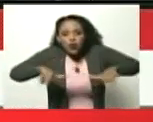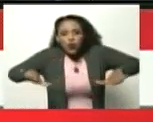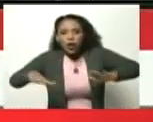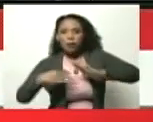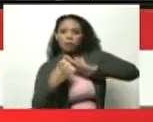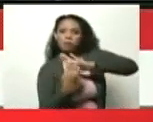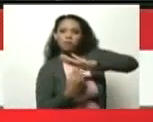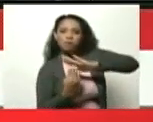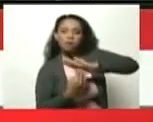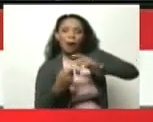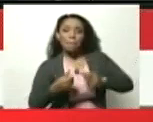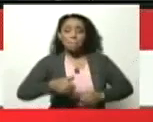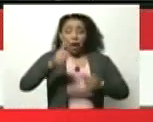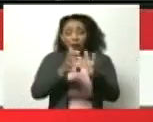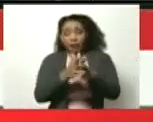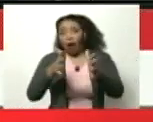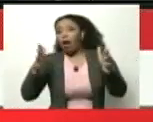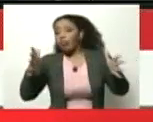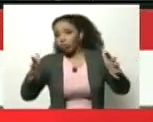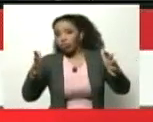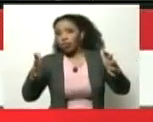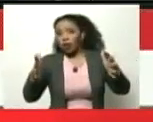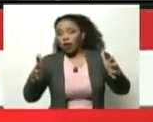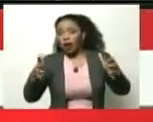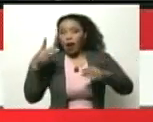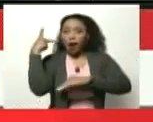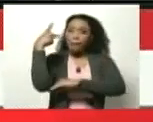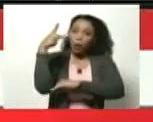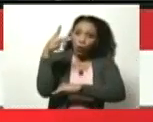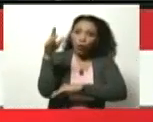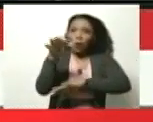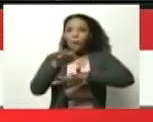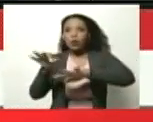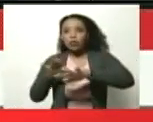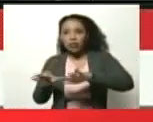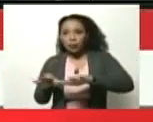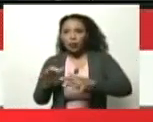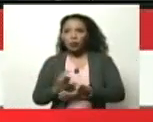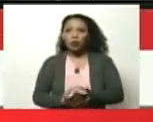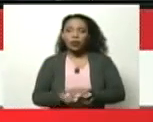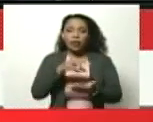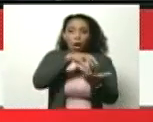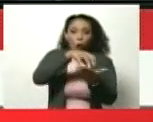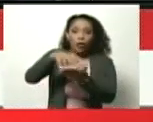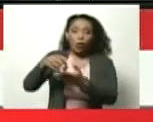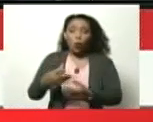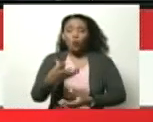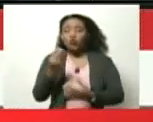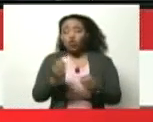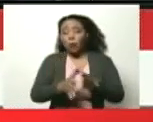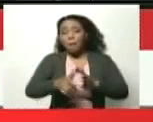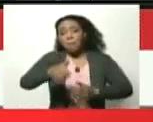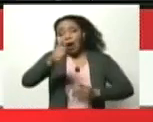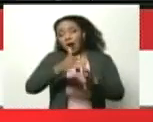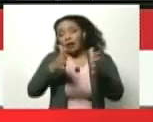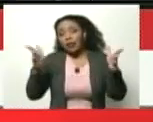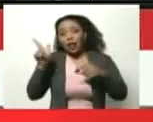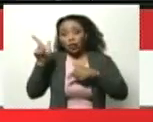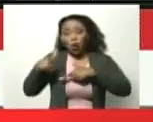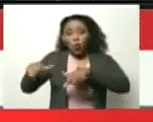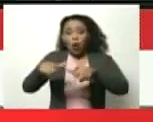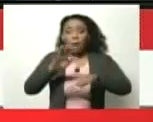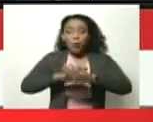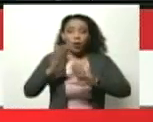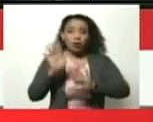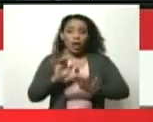las estructuras que son un poco más amplias. En las parroquias, en los municipios y en los estados son mucho más amplias que en estos sectores, porque ellas